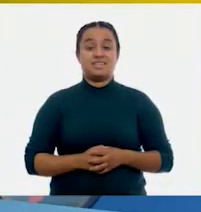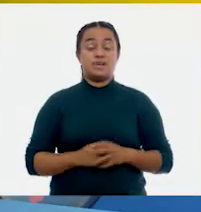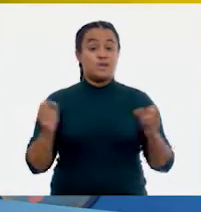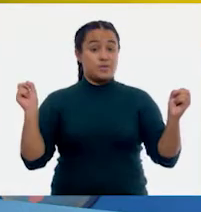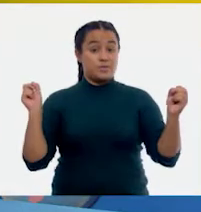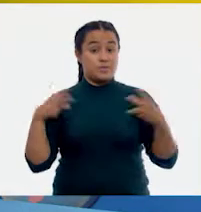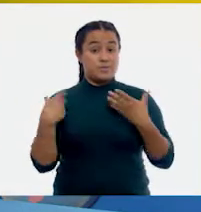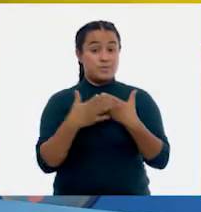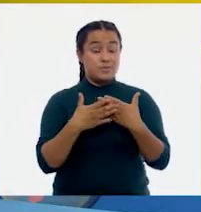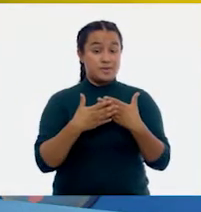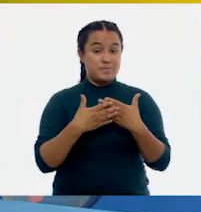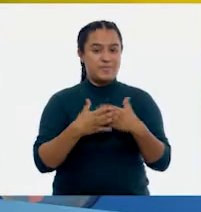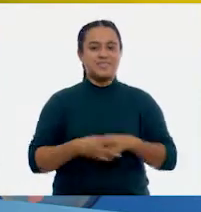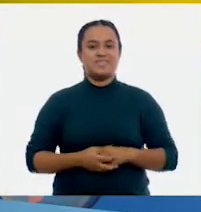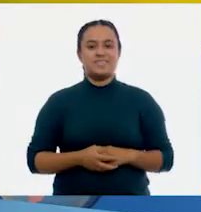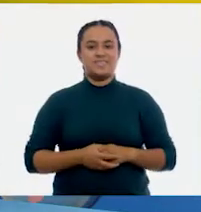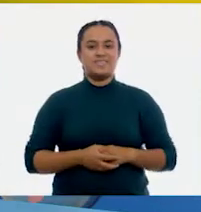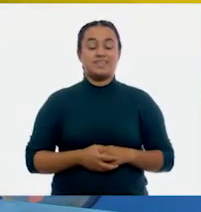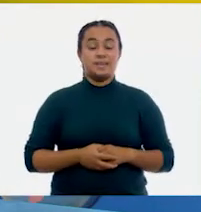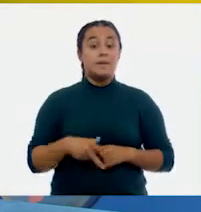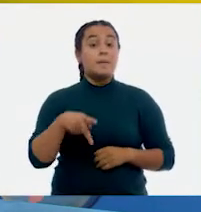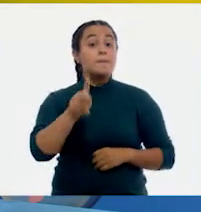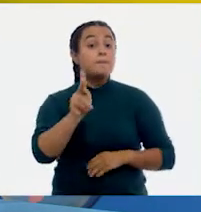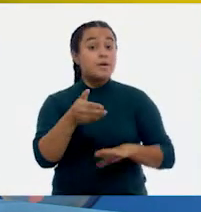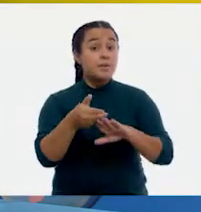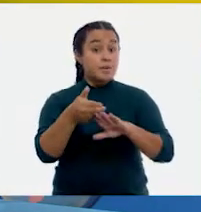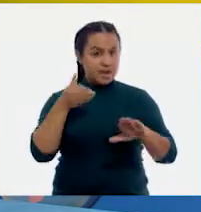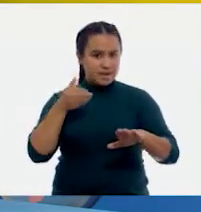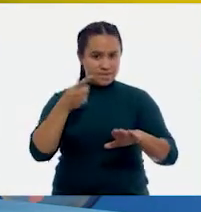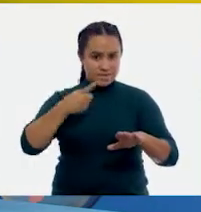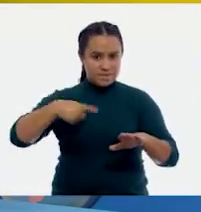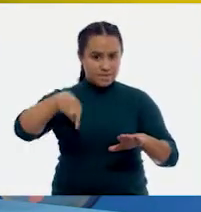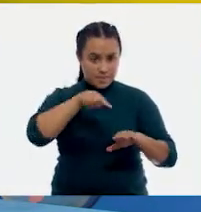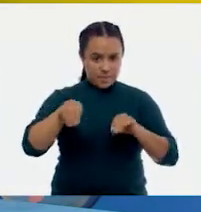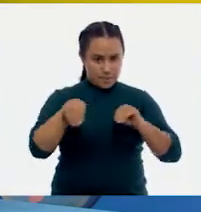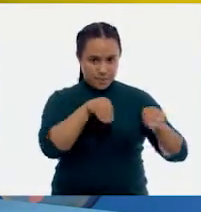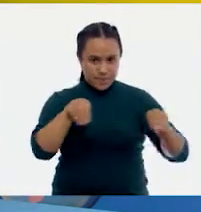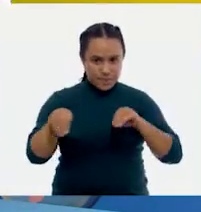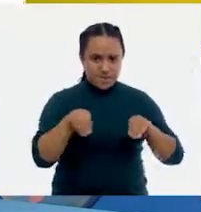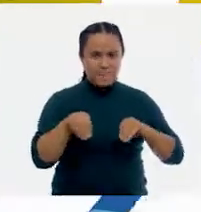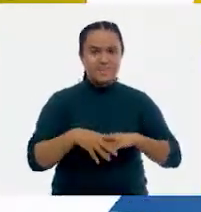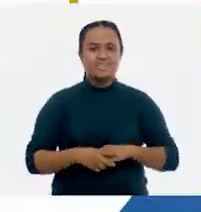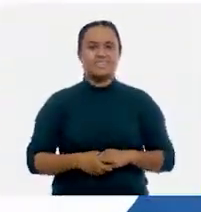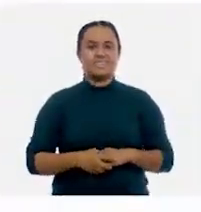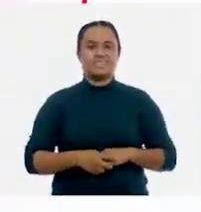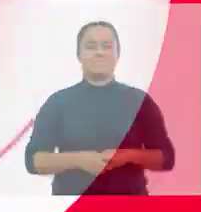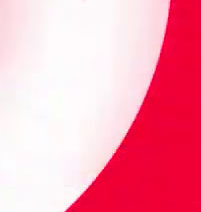Nos vemos, hasta la próxima. Pero antes, a movernos un poco.